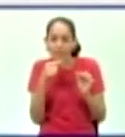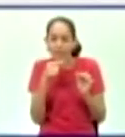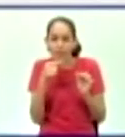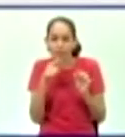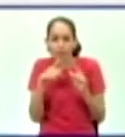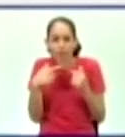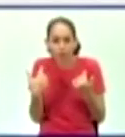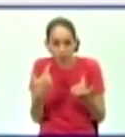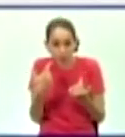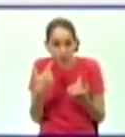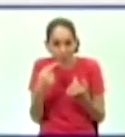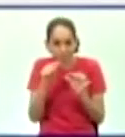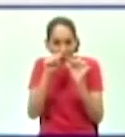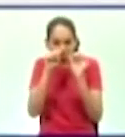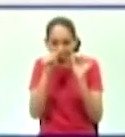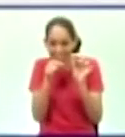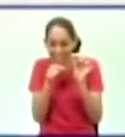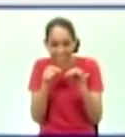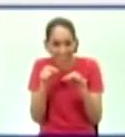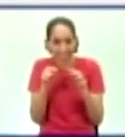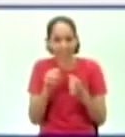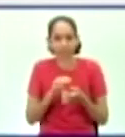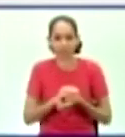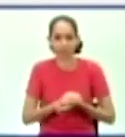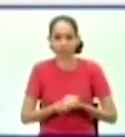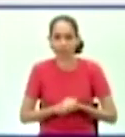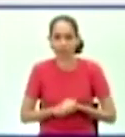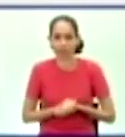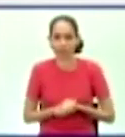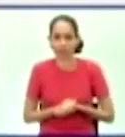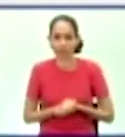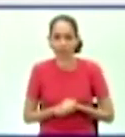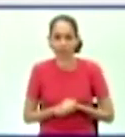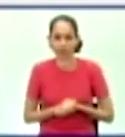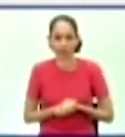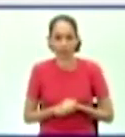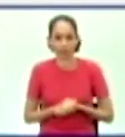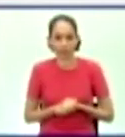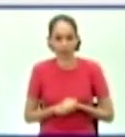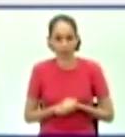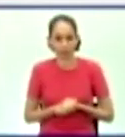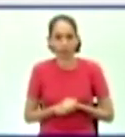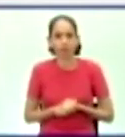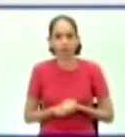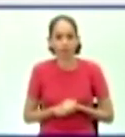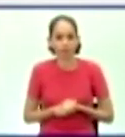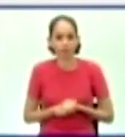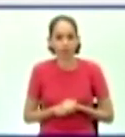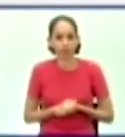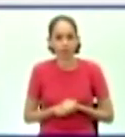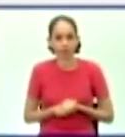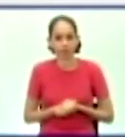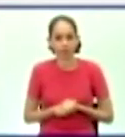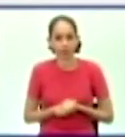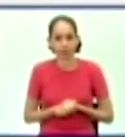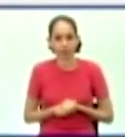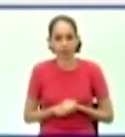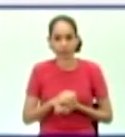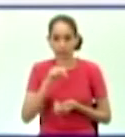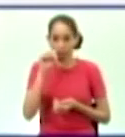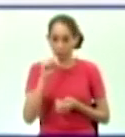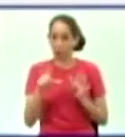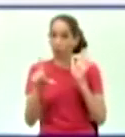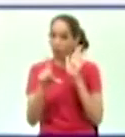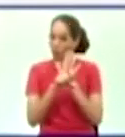los triángulos son iguales. Y entonces el teorema que vamos a